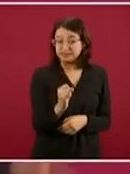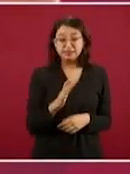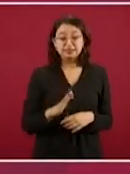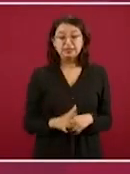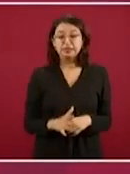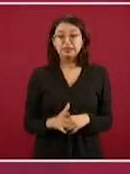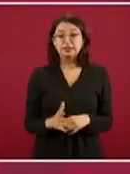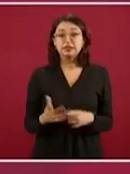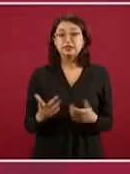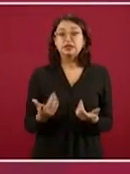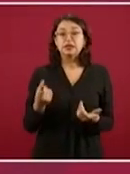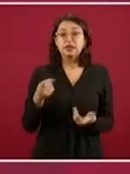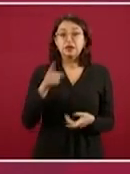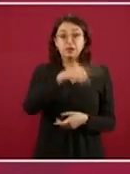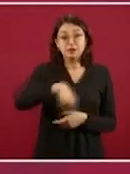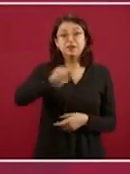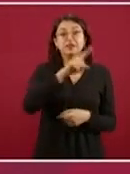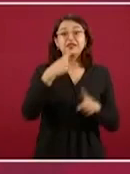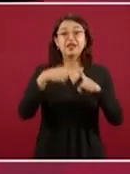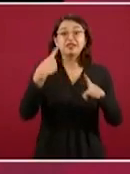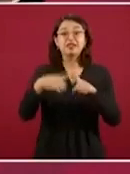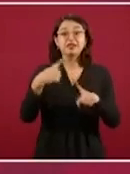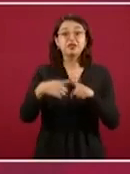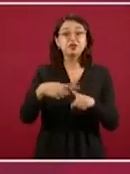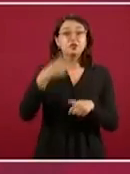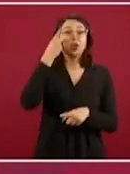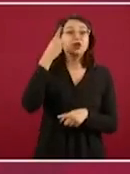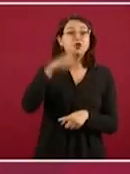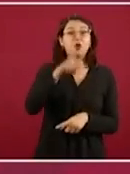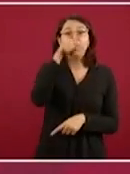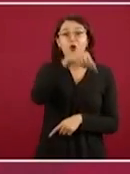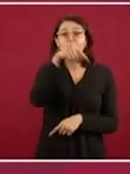a los que tenían para pagarles